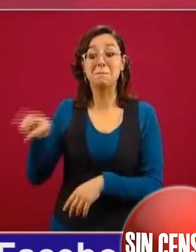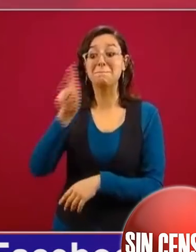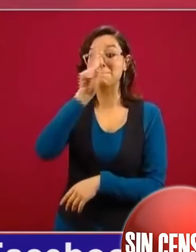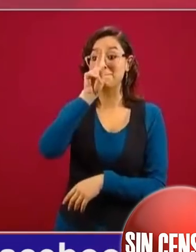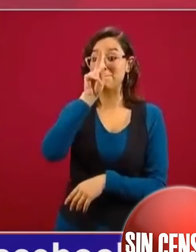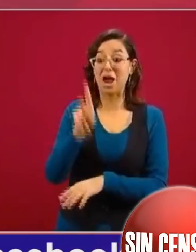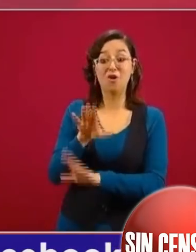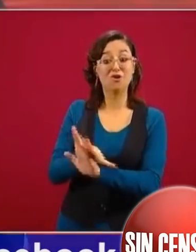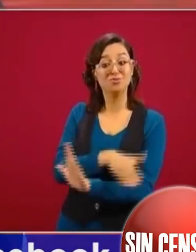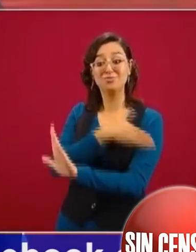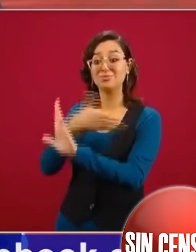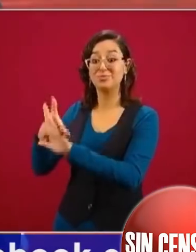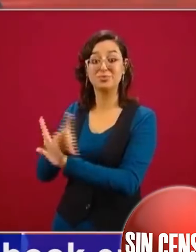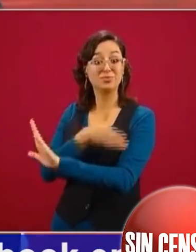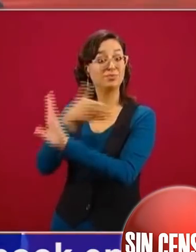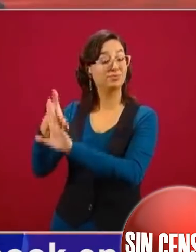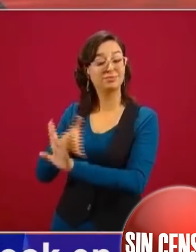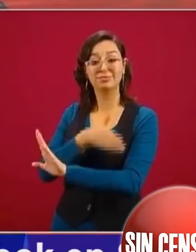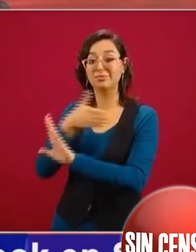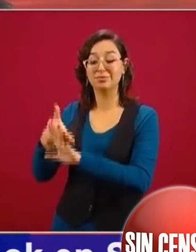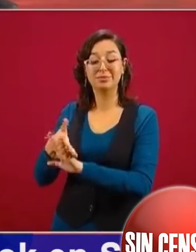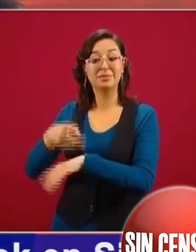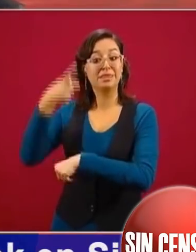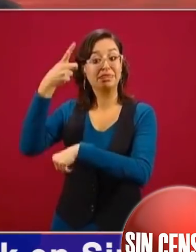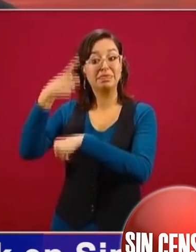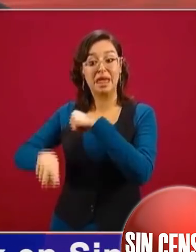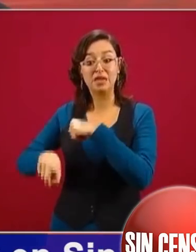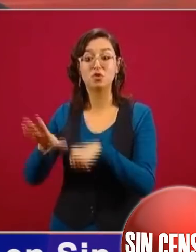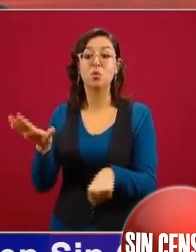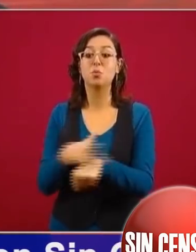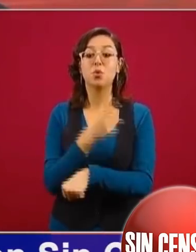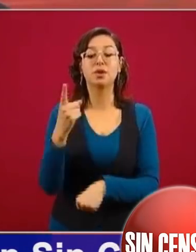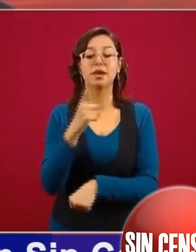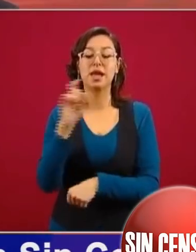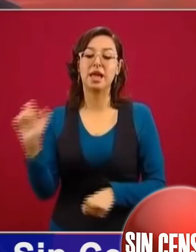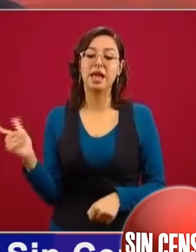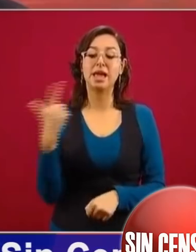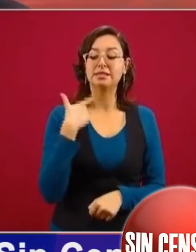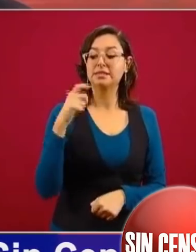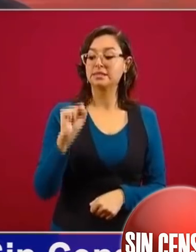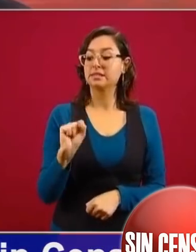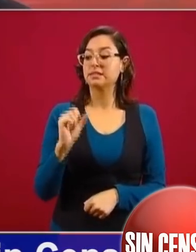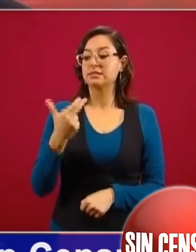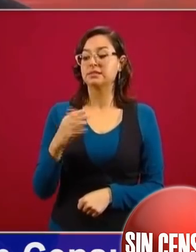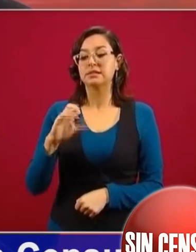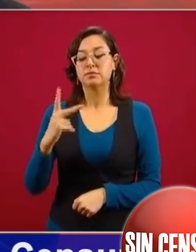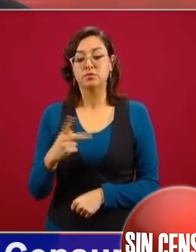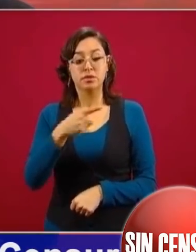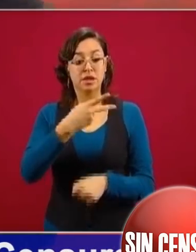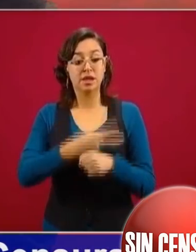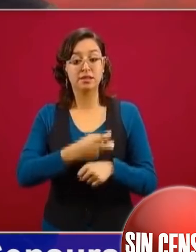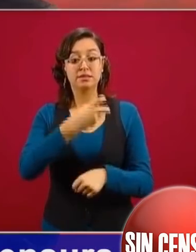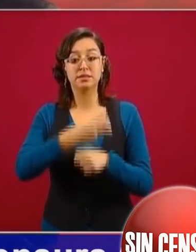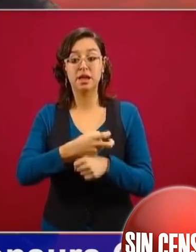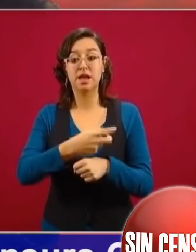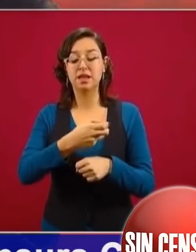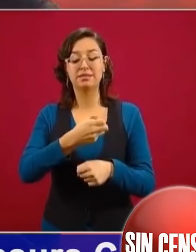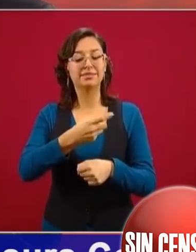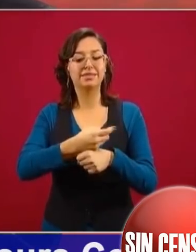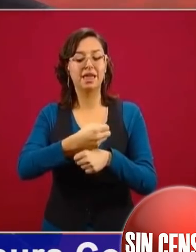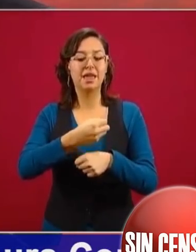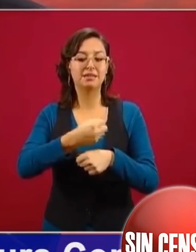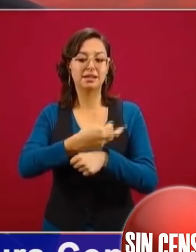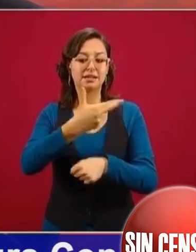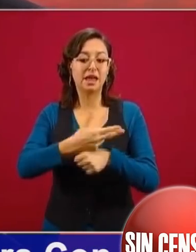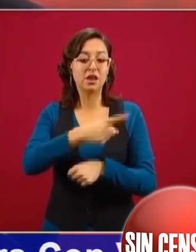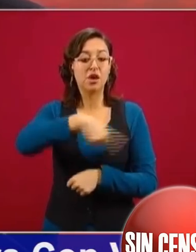gasolinazos, porque el anterior secretario de Hacienda llegó a decir que los gasolinazos no